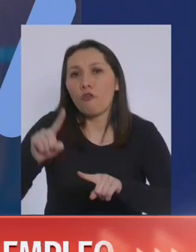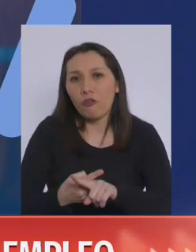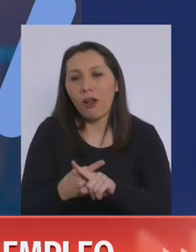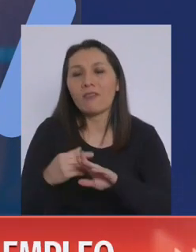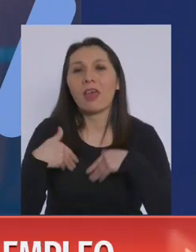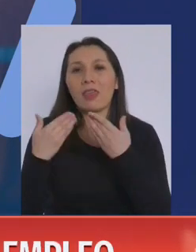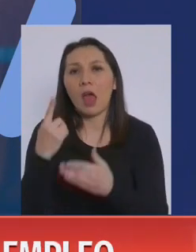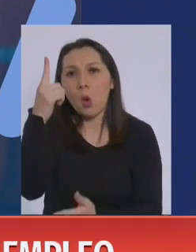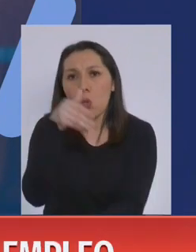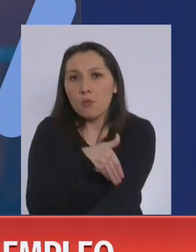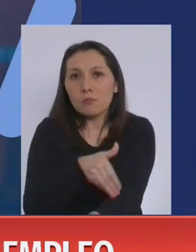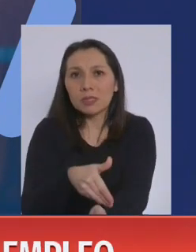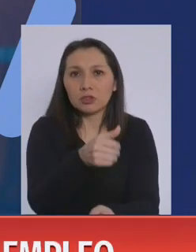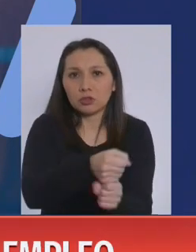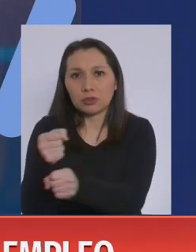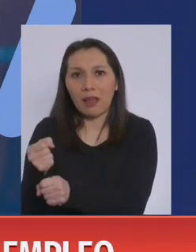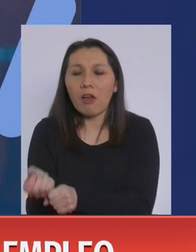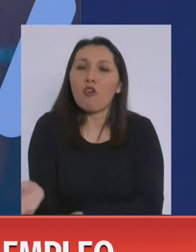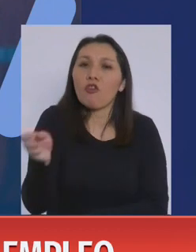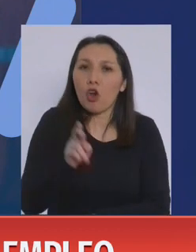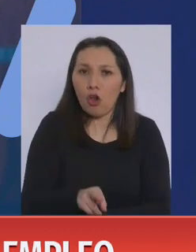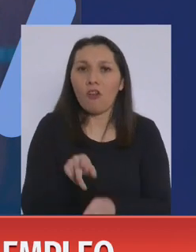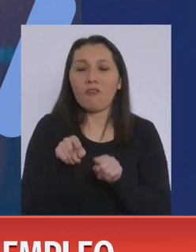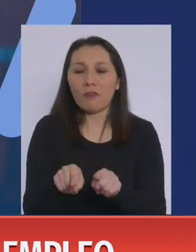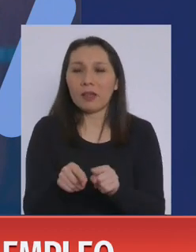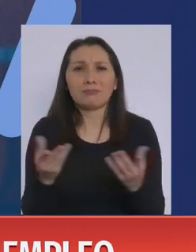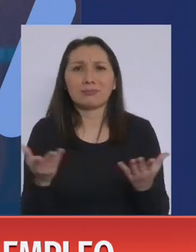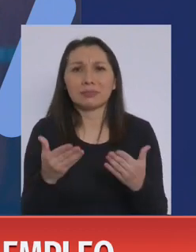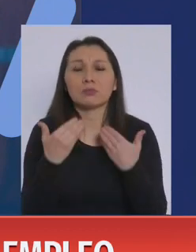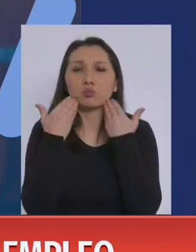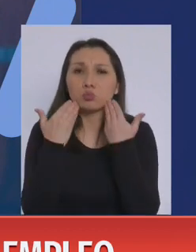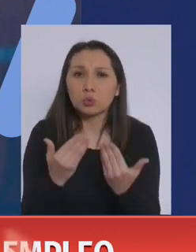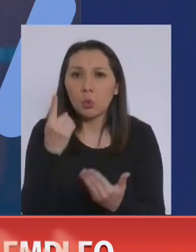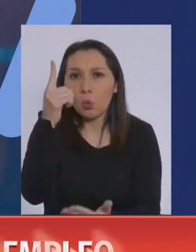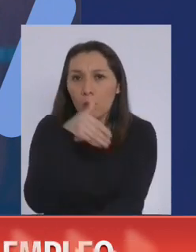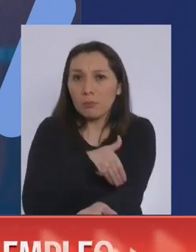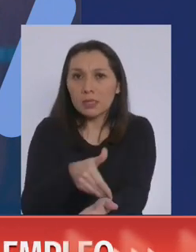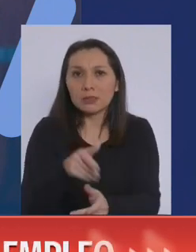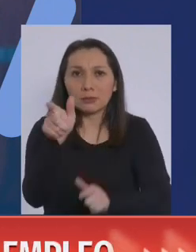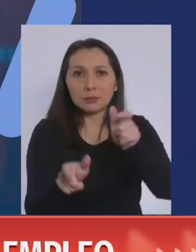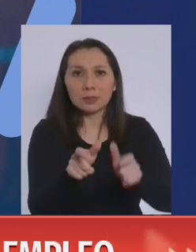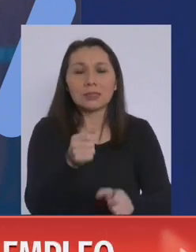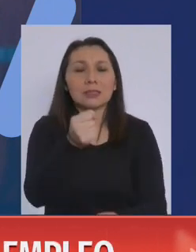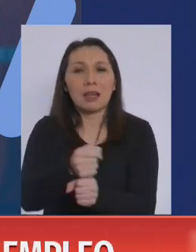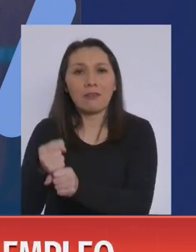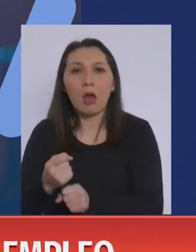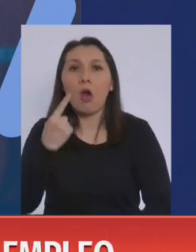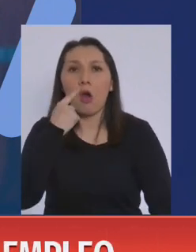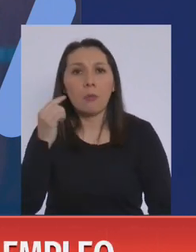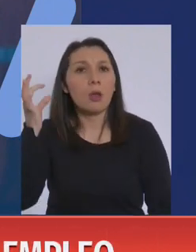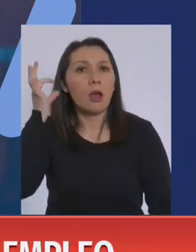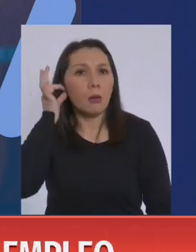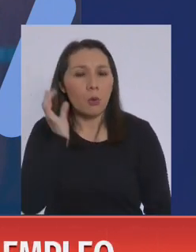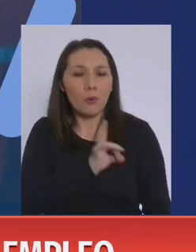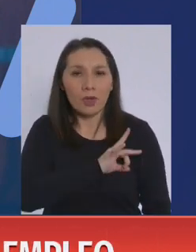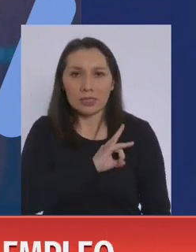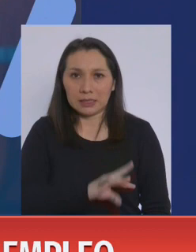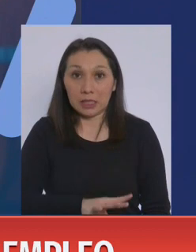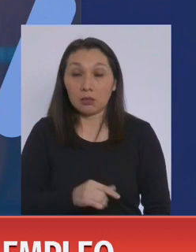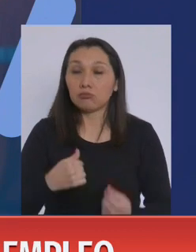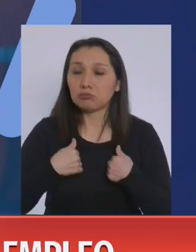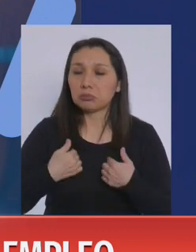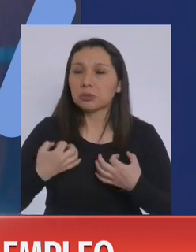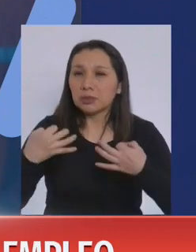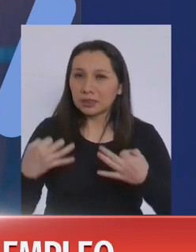de 1 millón de empleos, que va a beneficiar a 1 millón de trabajadoras o trabajadores chilenos. Yo